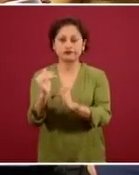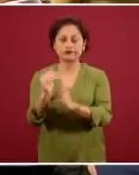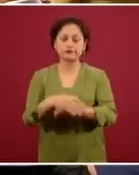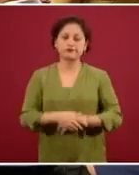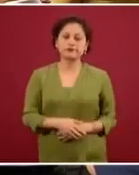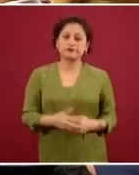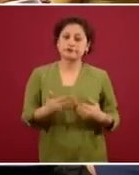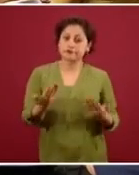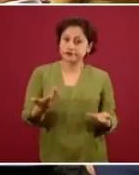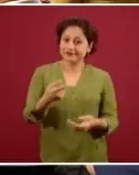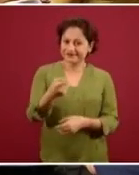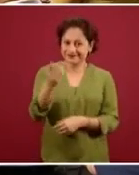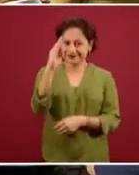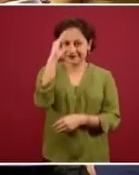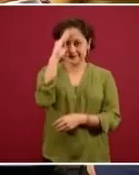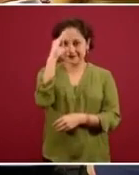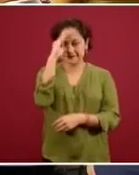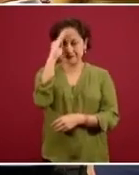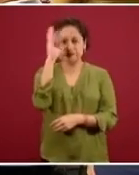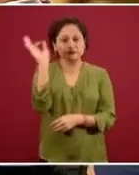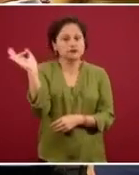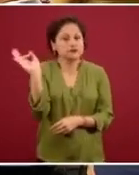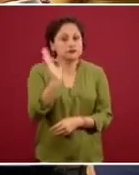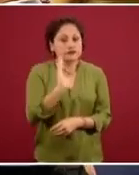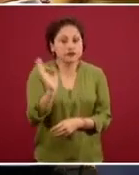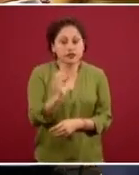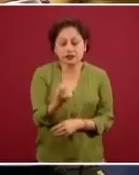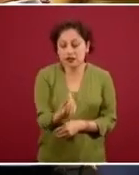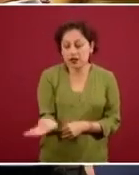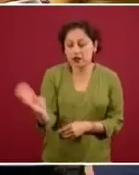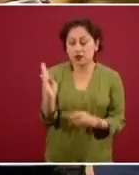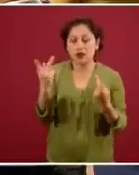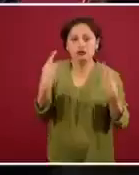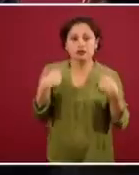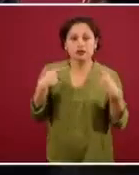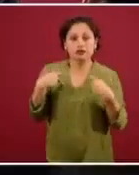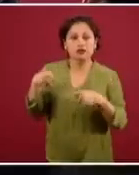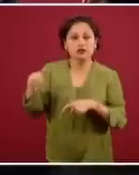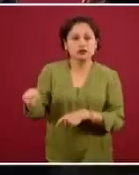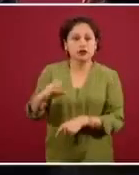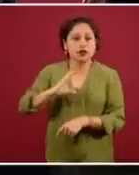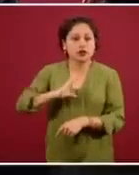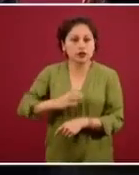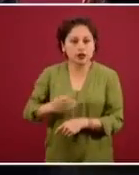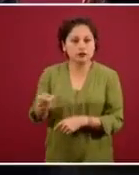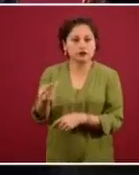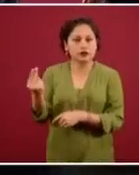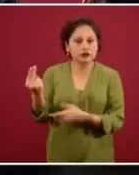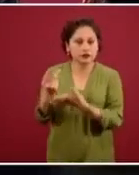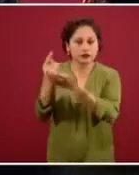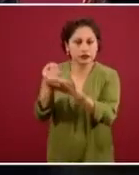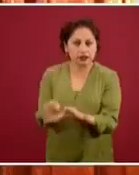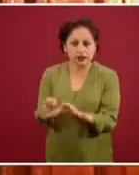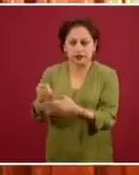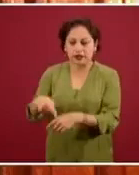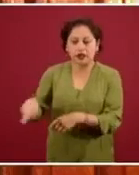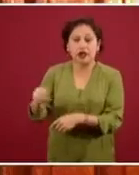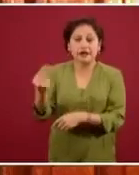en cuenta que los pacientes con algún requerimiento en quimioterapia requieren plaquetas de manera